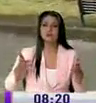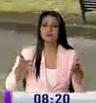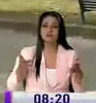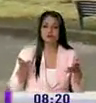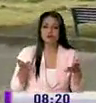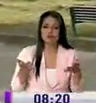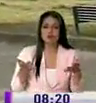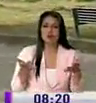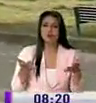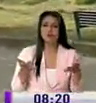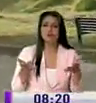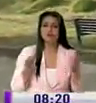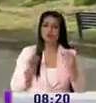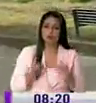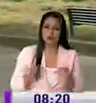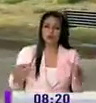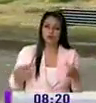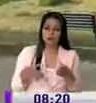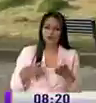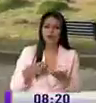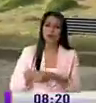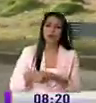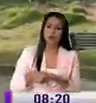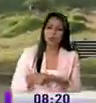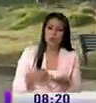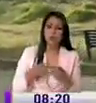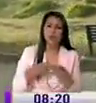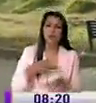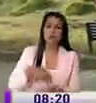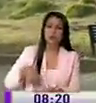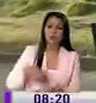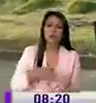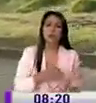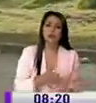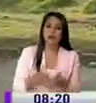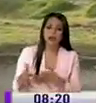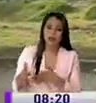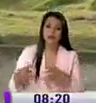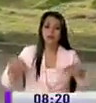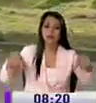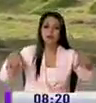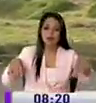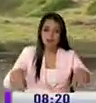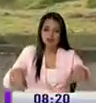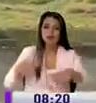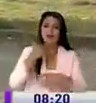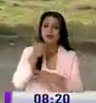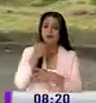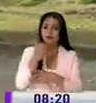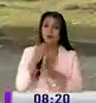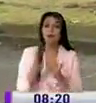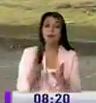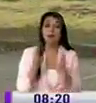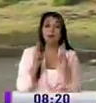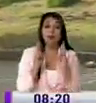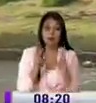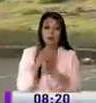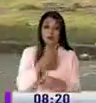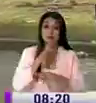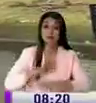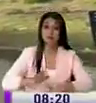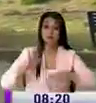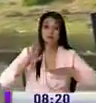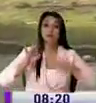una parte para poder reunirse, hacer bailoterapia, todo lo demás. Va a haber muchas canchas. Y esperamos realmente que esto nos han prometido